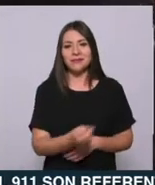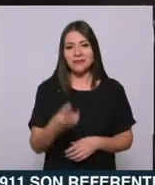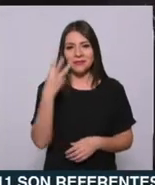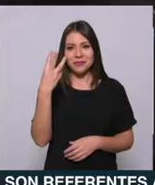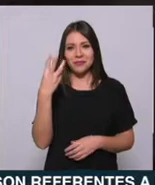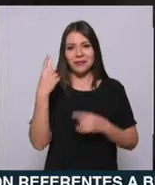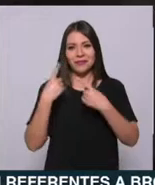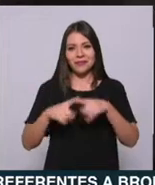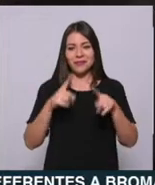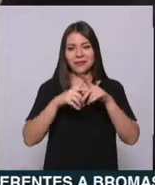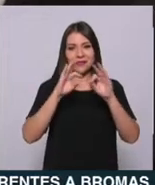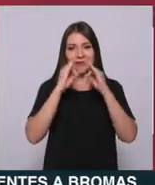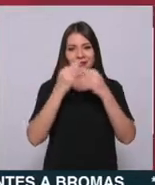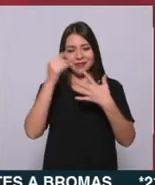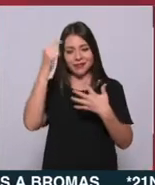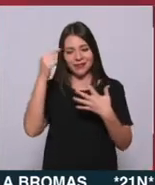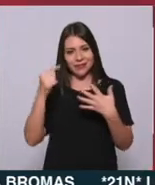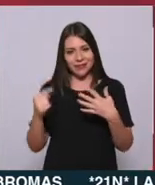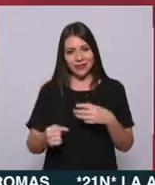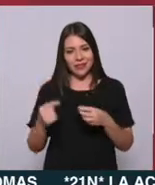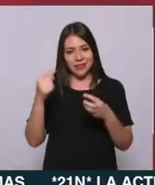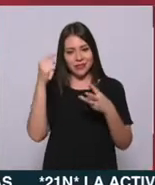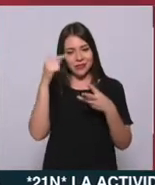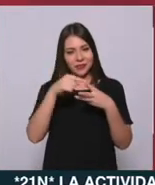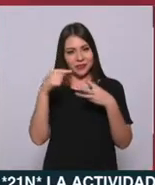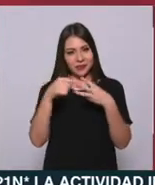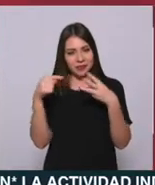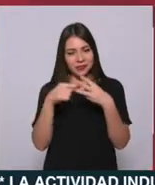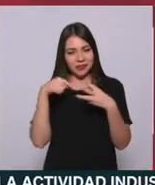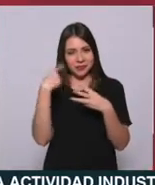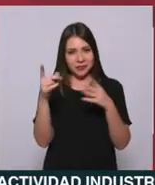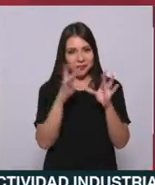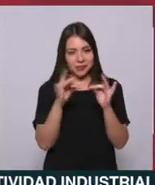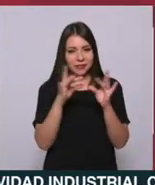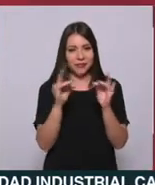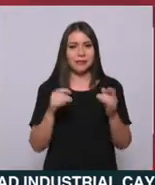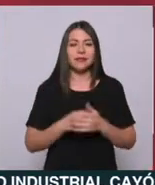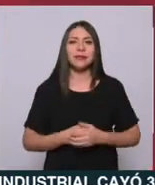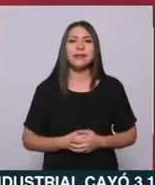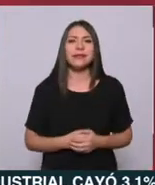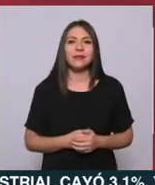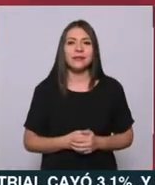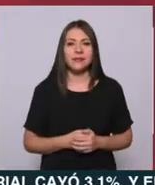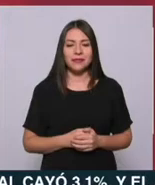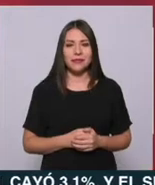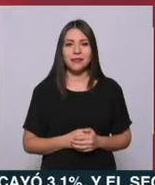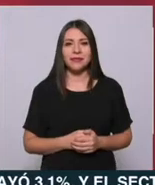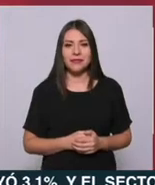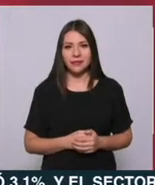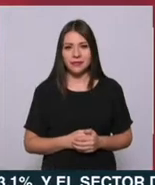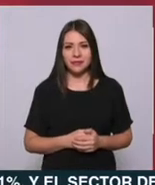medidas, las repito. Primero, los que ya